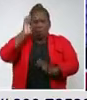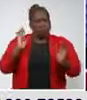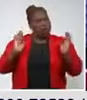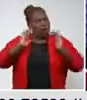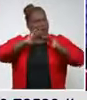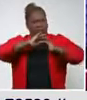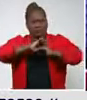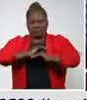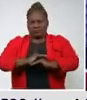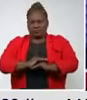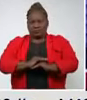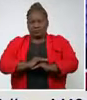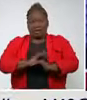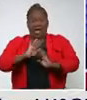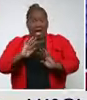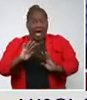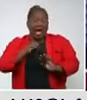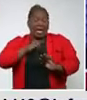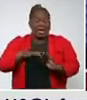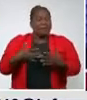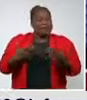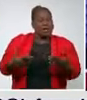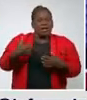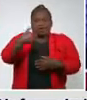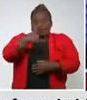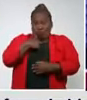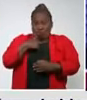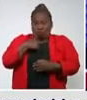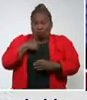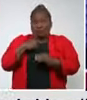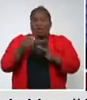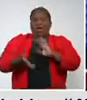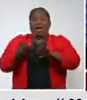que yo me voy de alta clínica y